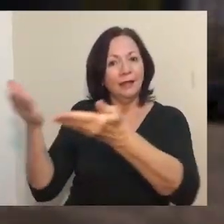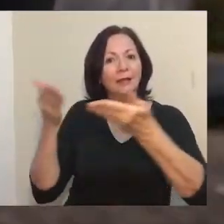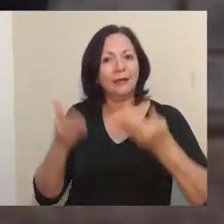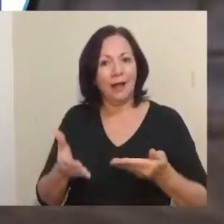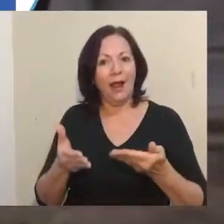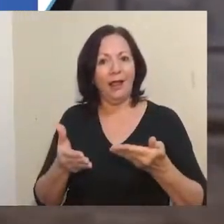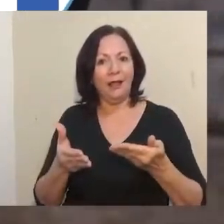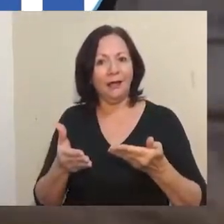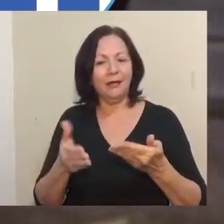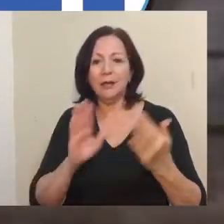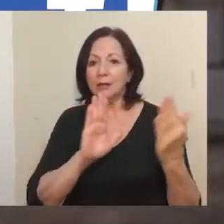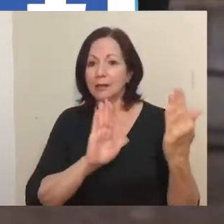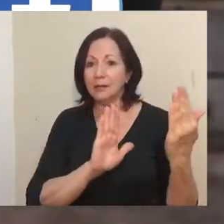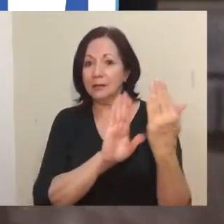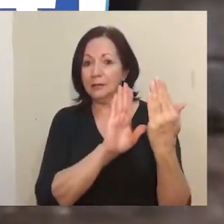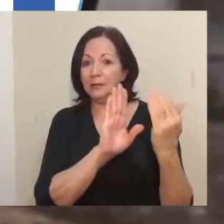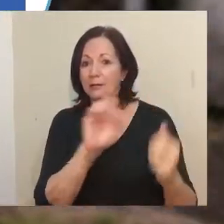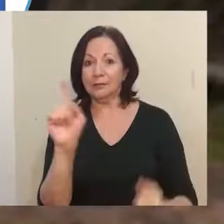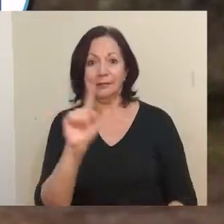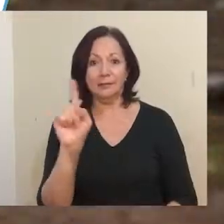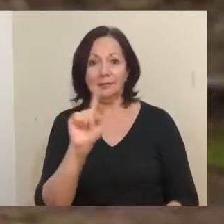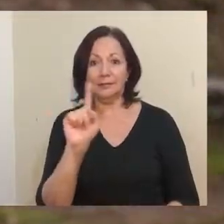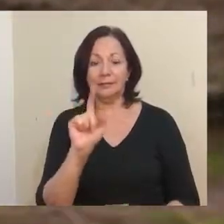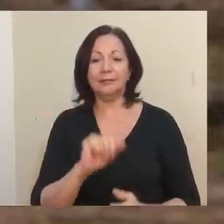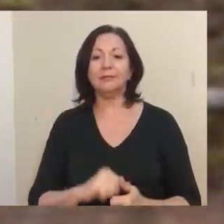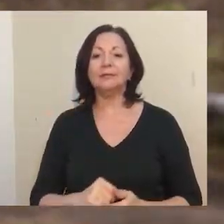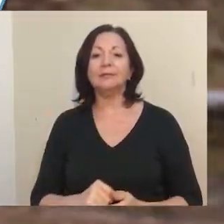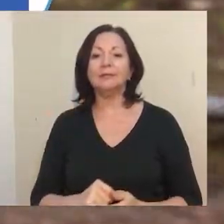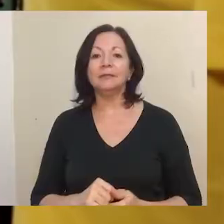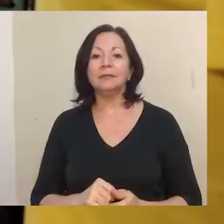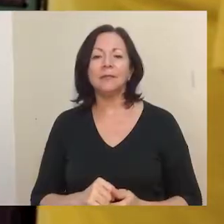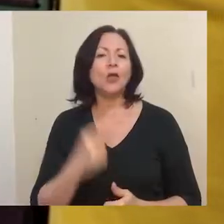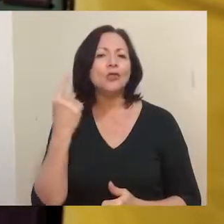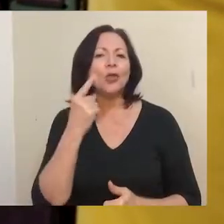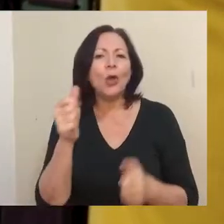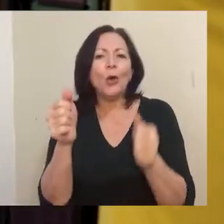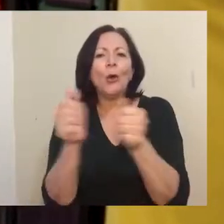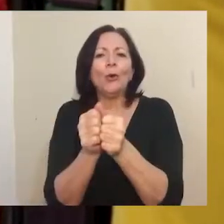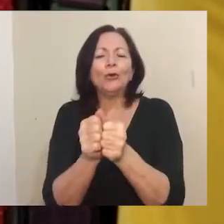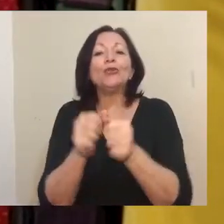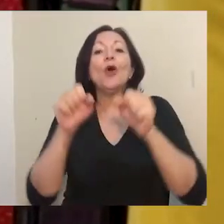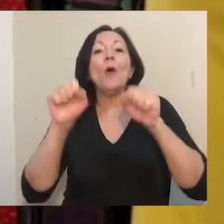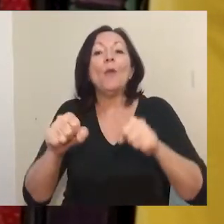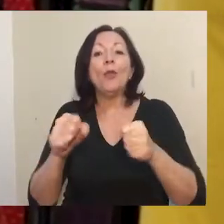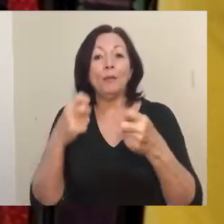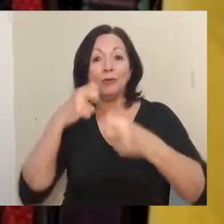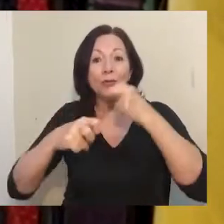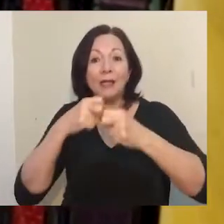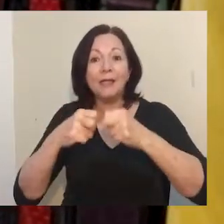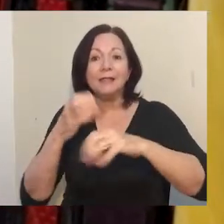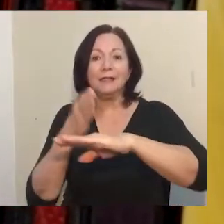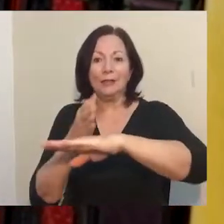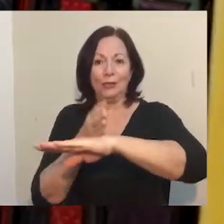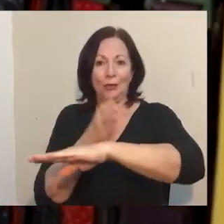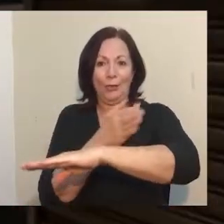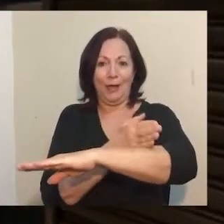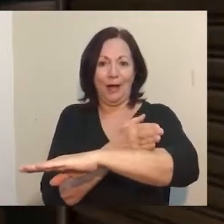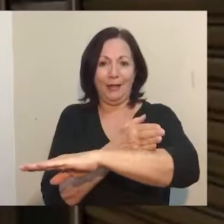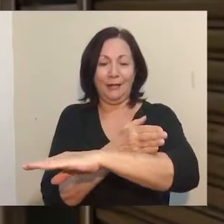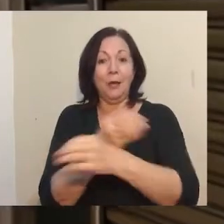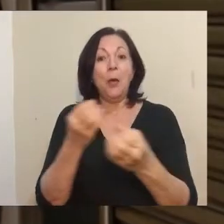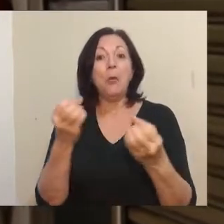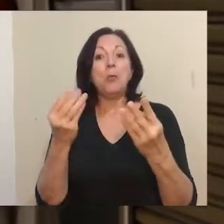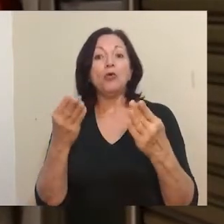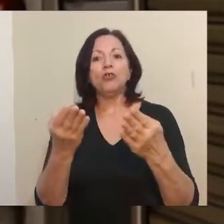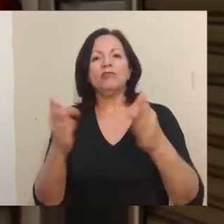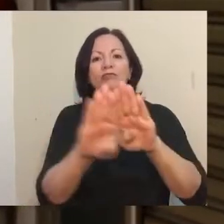pedir de forma express o en línea. No te expongas. Solo juntos vamos a salir de esta crisis.